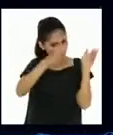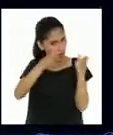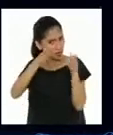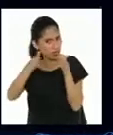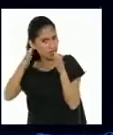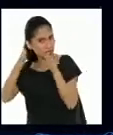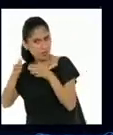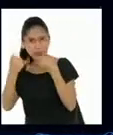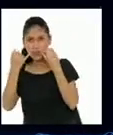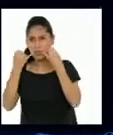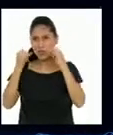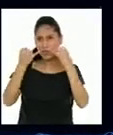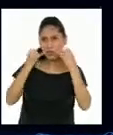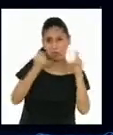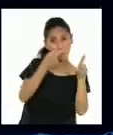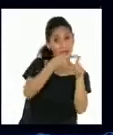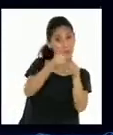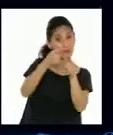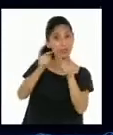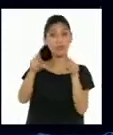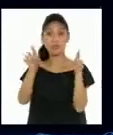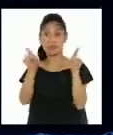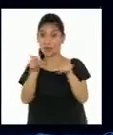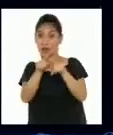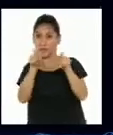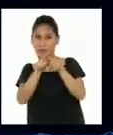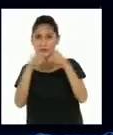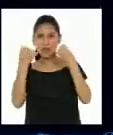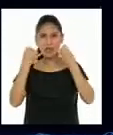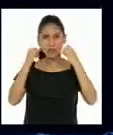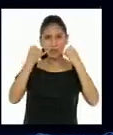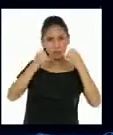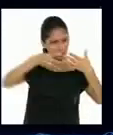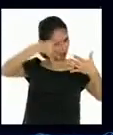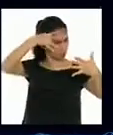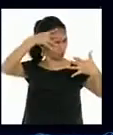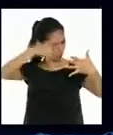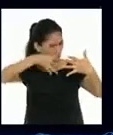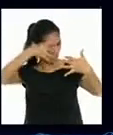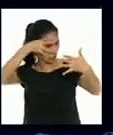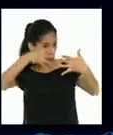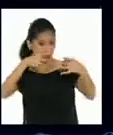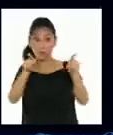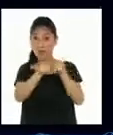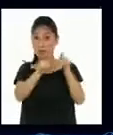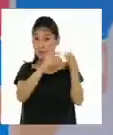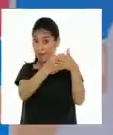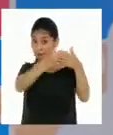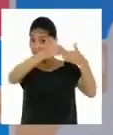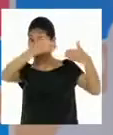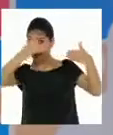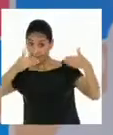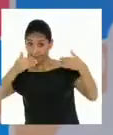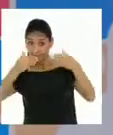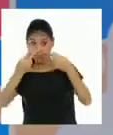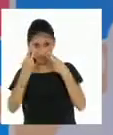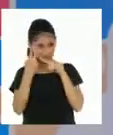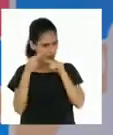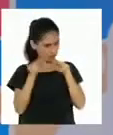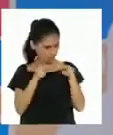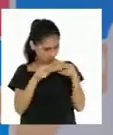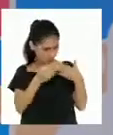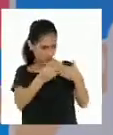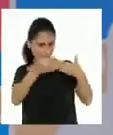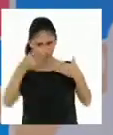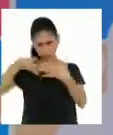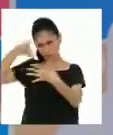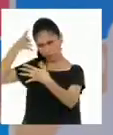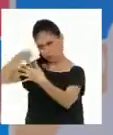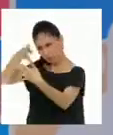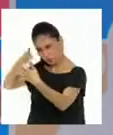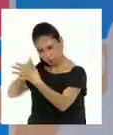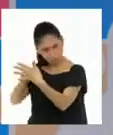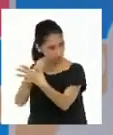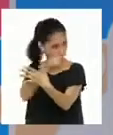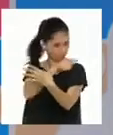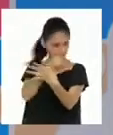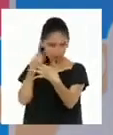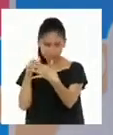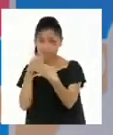e interpretación, y formulación de conclusiones y preparación del informe final. En nuestro caso, hoy nos centraremos